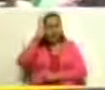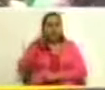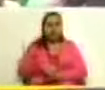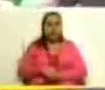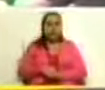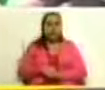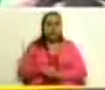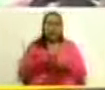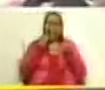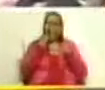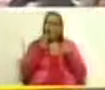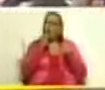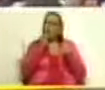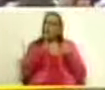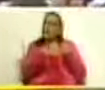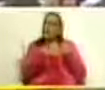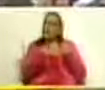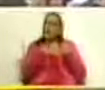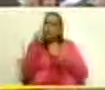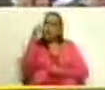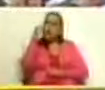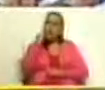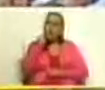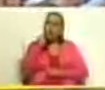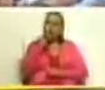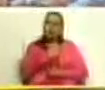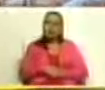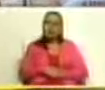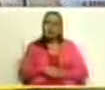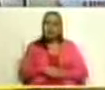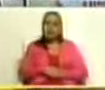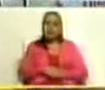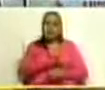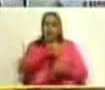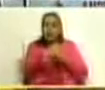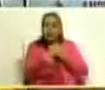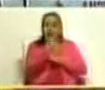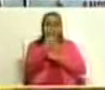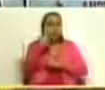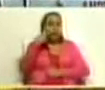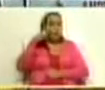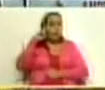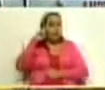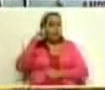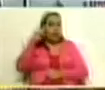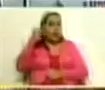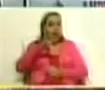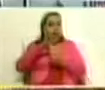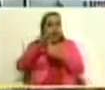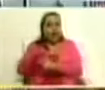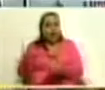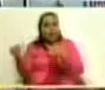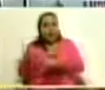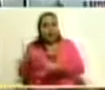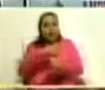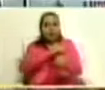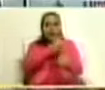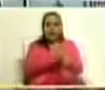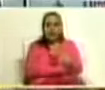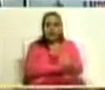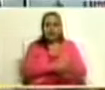libertador Simón Bolívar? Por el engaño se nos ha dominado más que por la